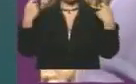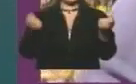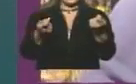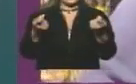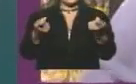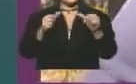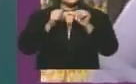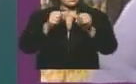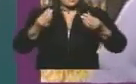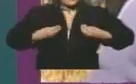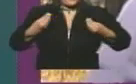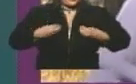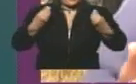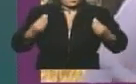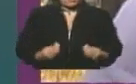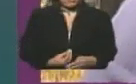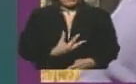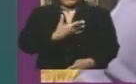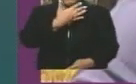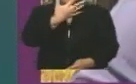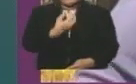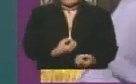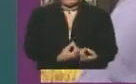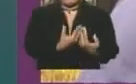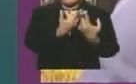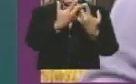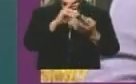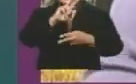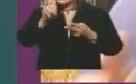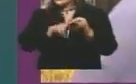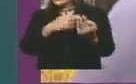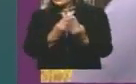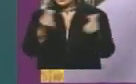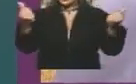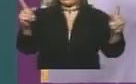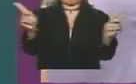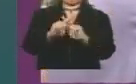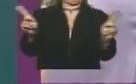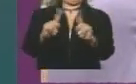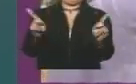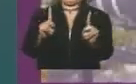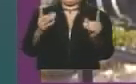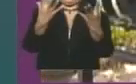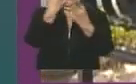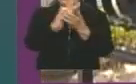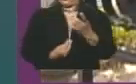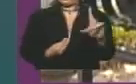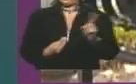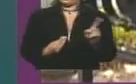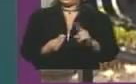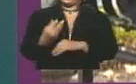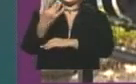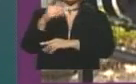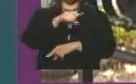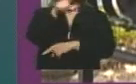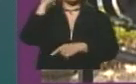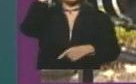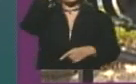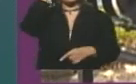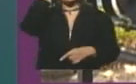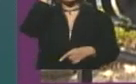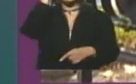esté siempre viva, siempre al día, que nunca desaparezca. No podemos permitir que eso se apague. ¿Qué conocimiento tienen